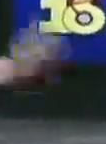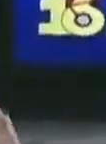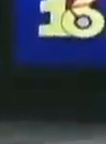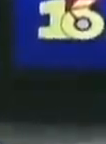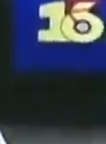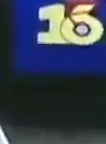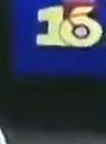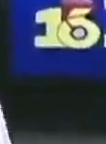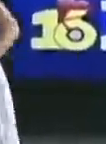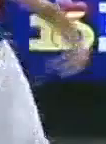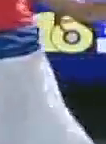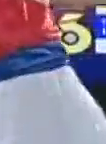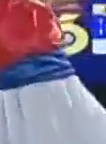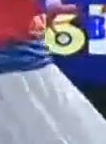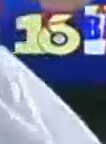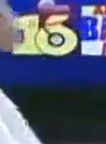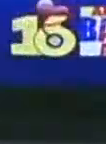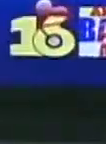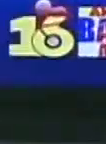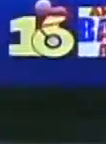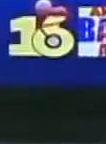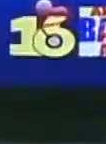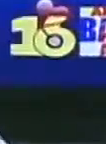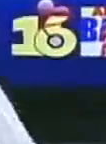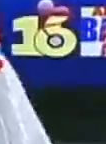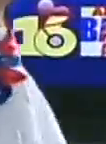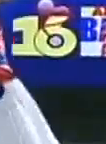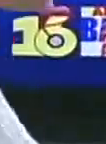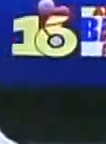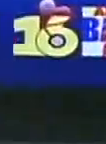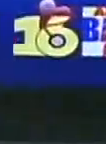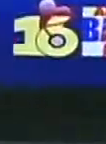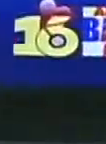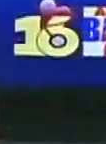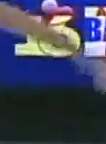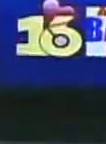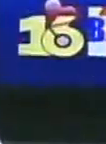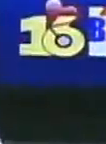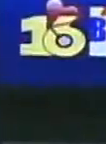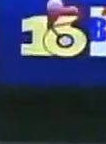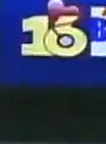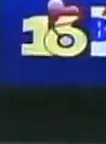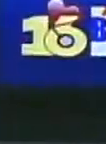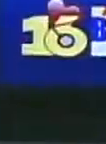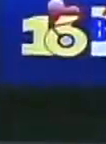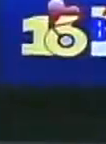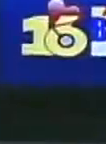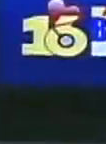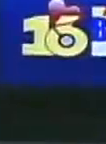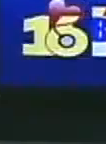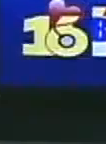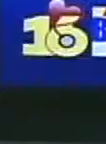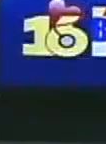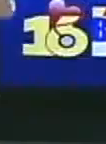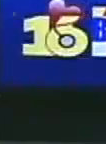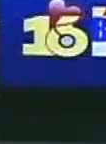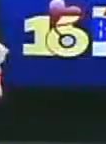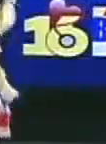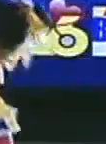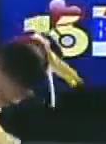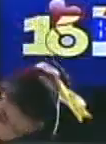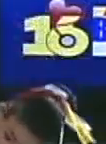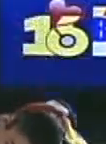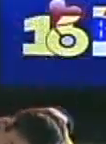acompañamiento de la misión social. Es parte entonces del recibimiento cultural que se le brinda al jefe